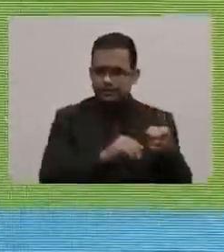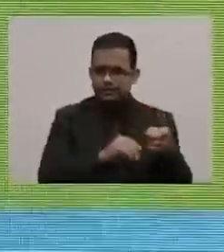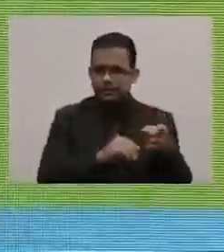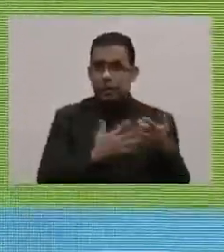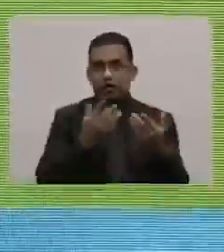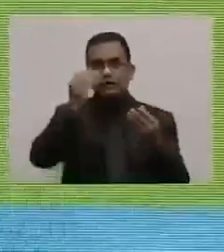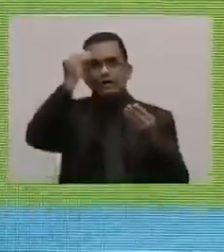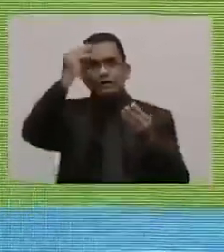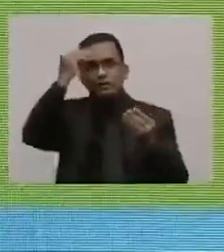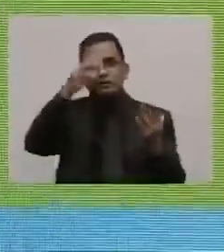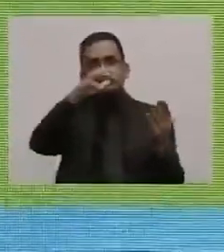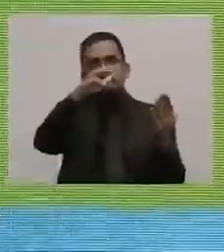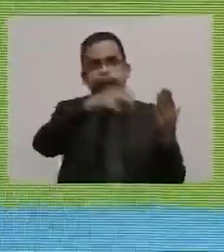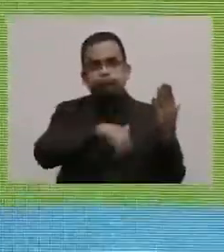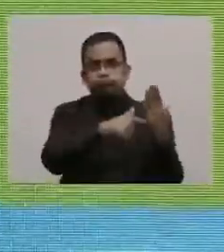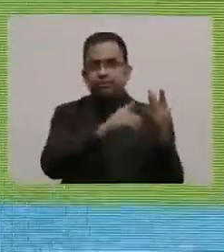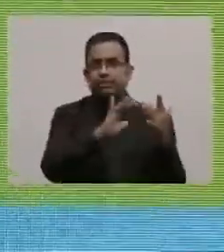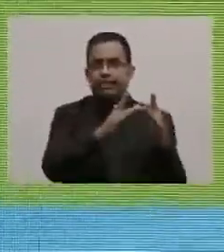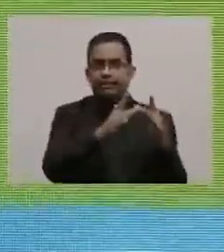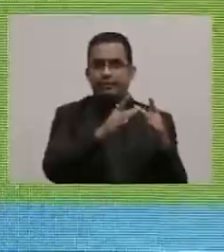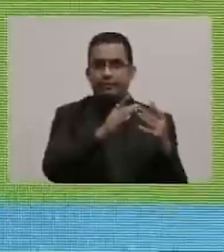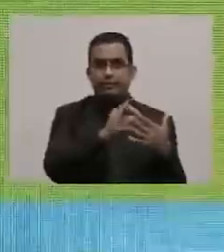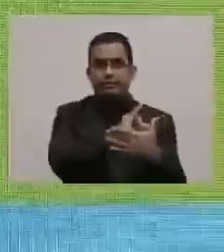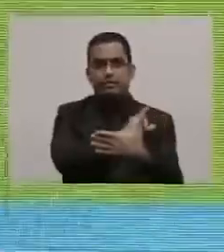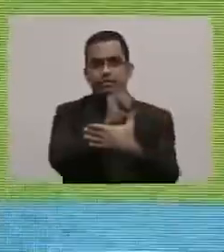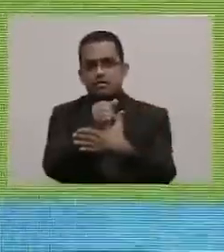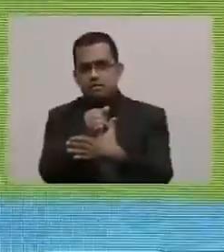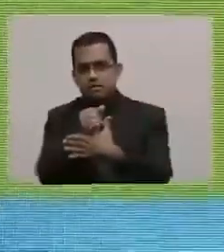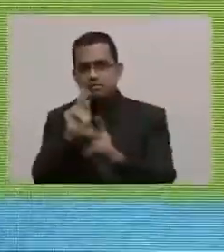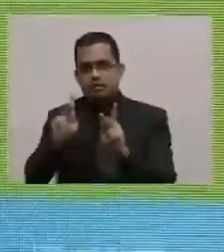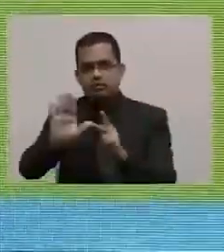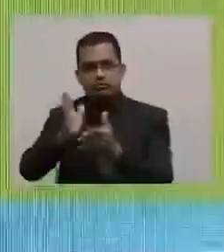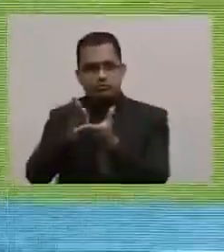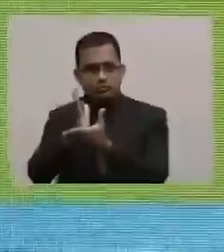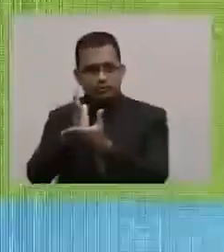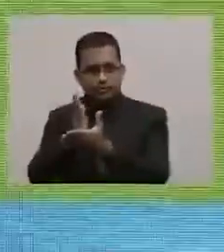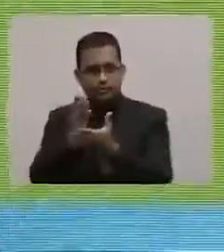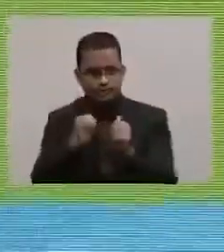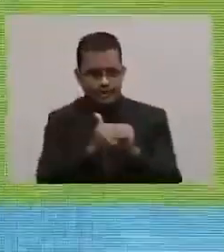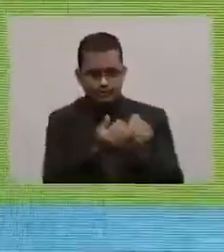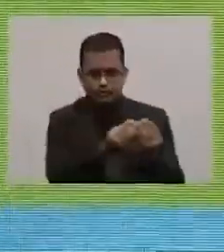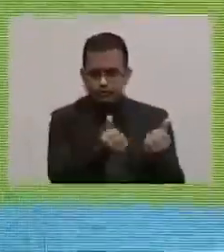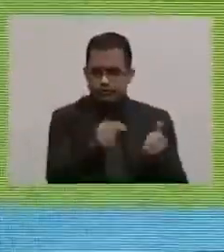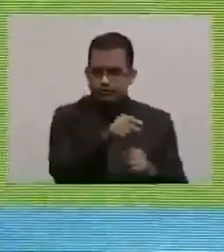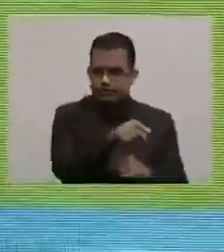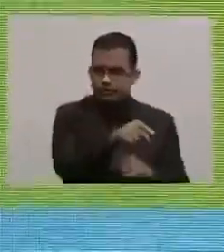puedan atentar contra los derechos fundamentales de las personas y contra el orden social?